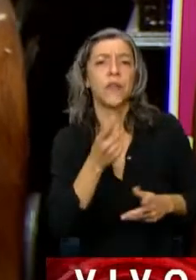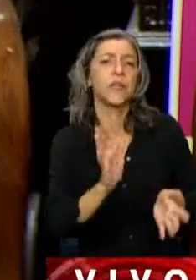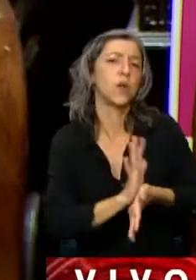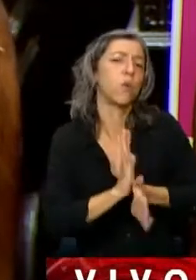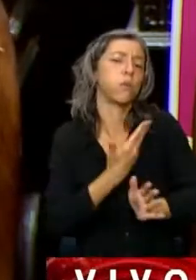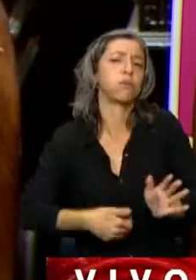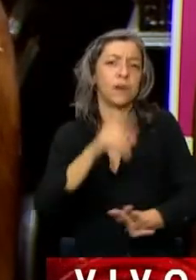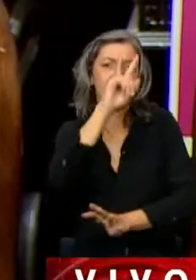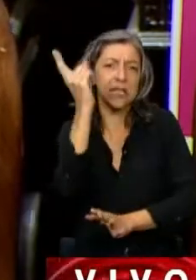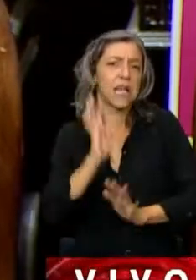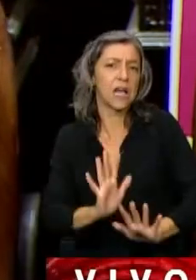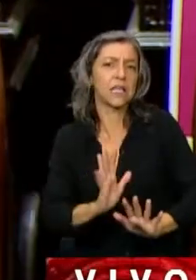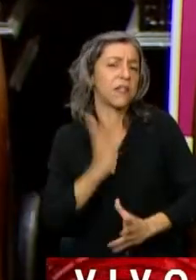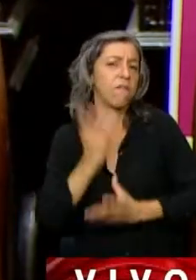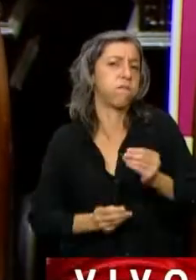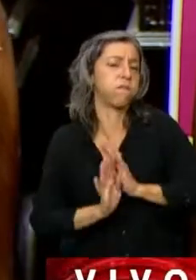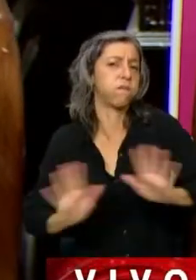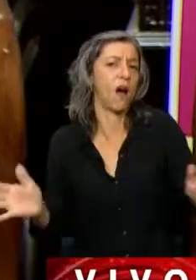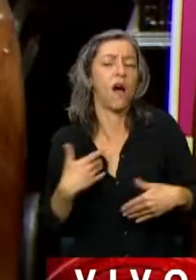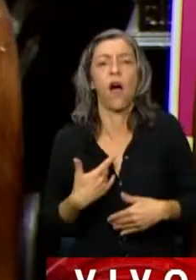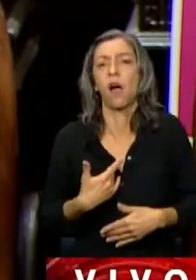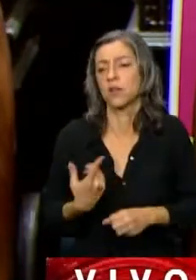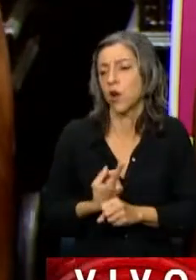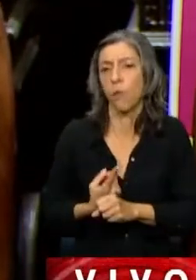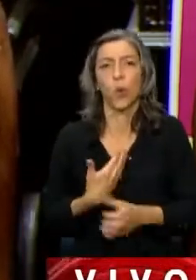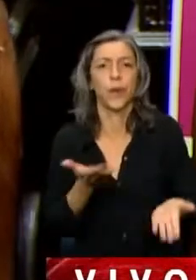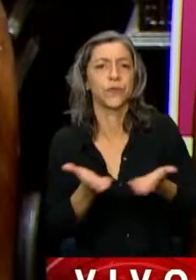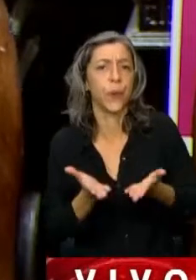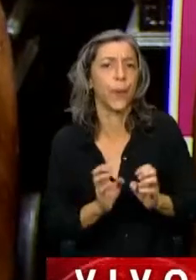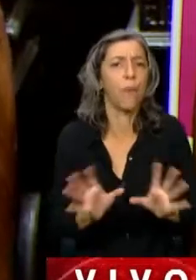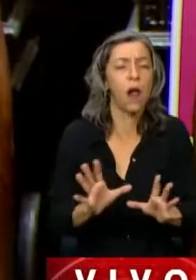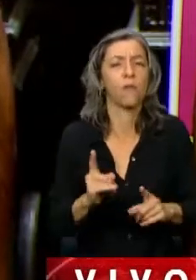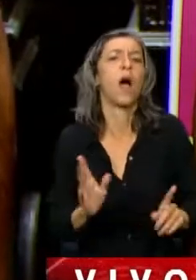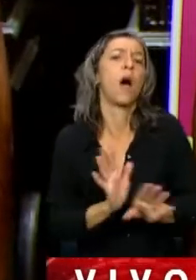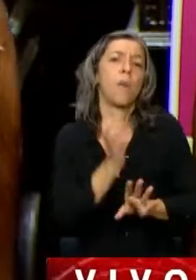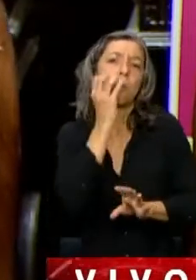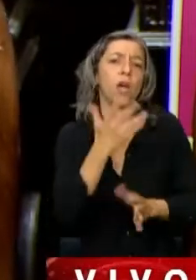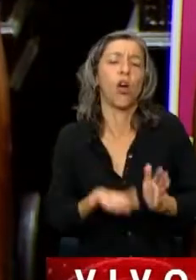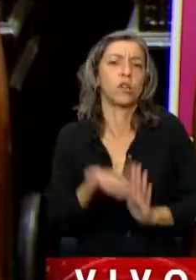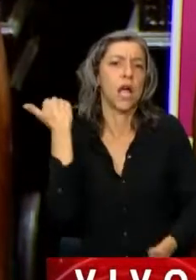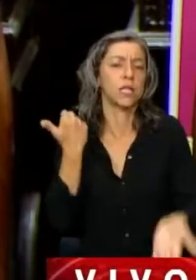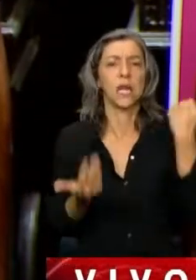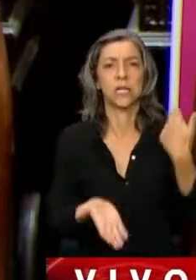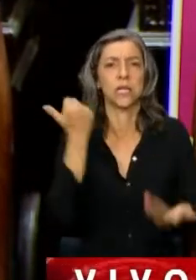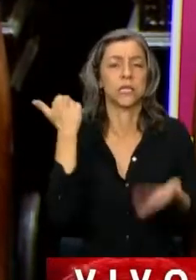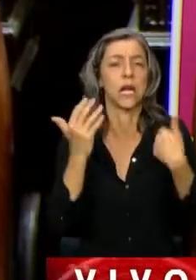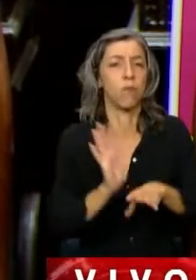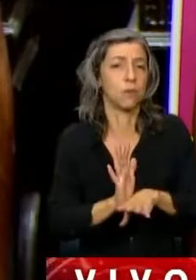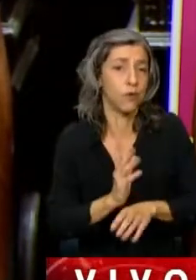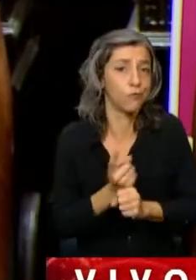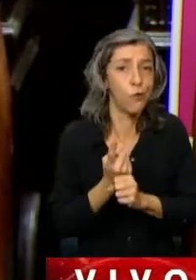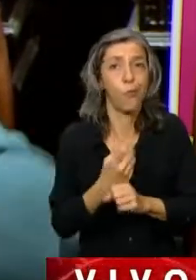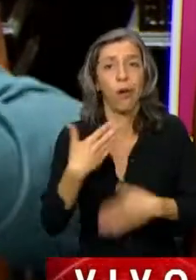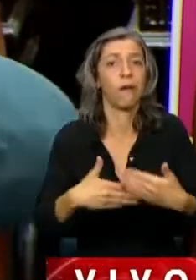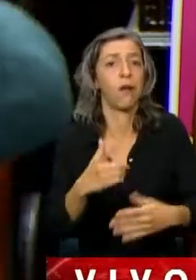deficiencias en las capacidades que tiene el Estado, en los servicios que brinda, lo que hay que hacer es eliminar esas capacidades, ¿no? Por las deficiencias